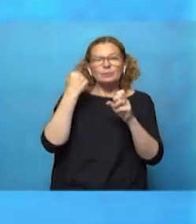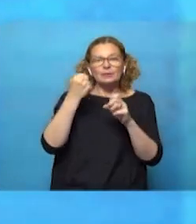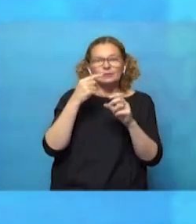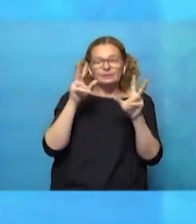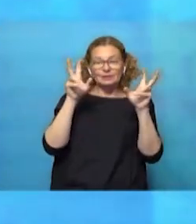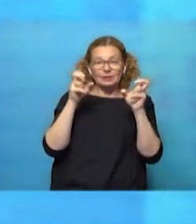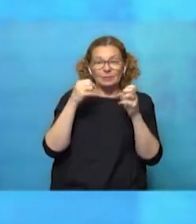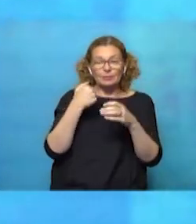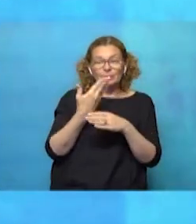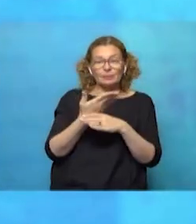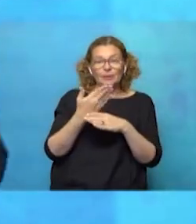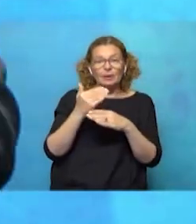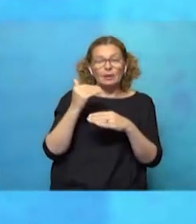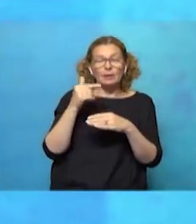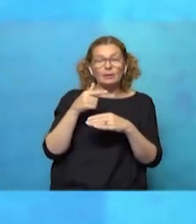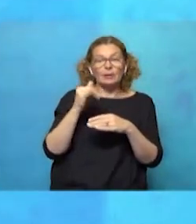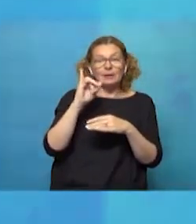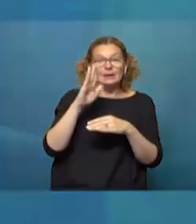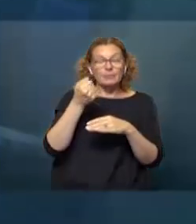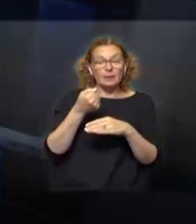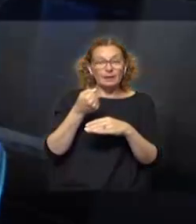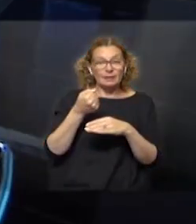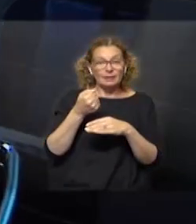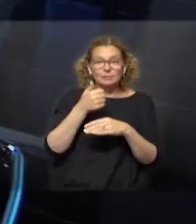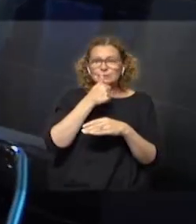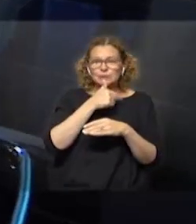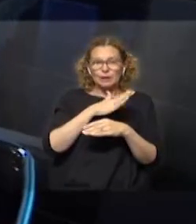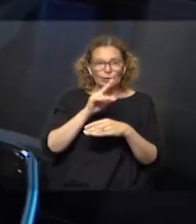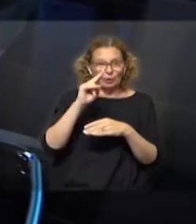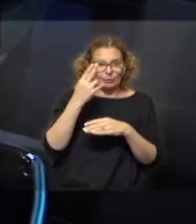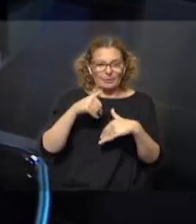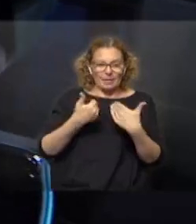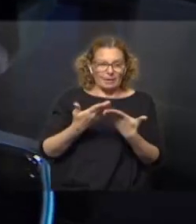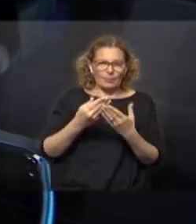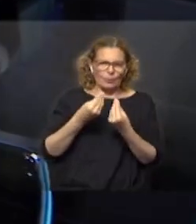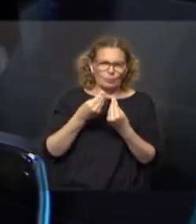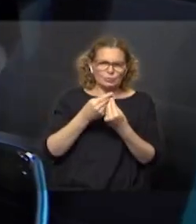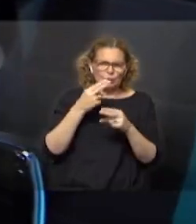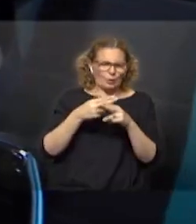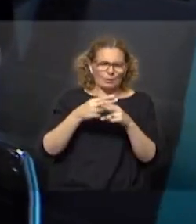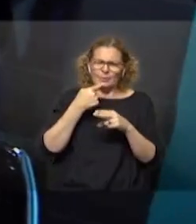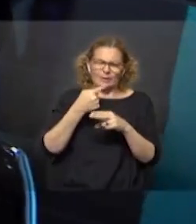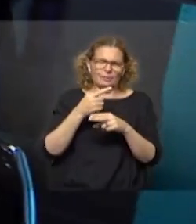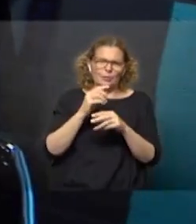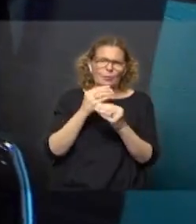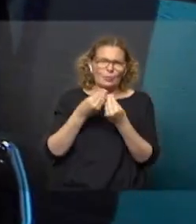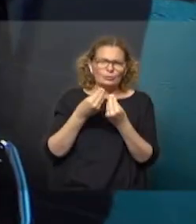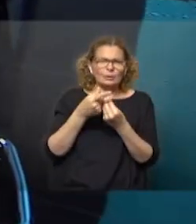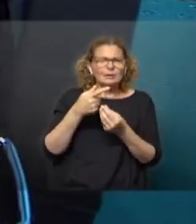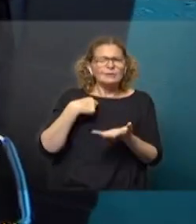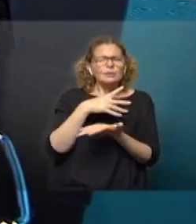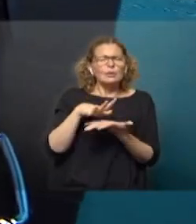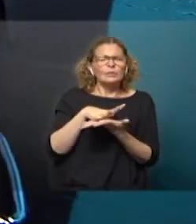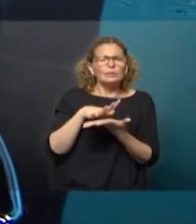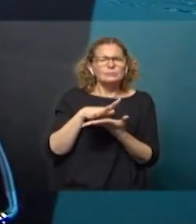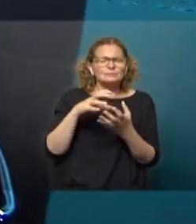que es la formación docente el ipa ha dado grandes historiadores al Uruguay Podría empezar a nombrar pero son un montón Cómo estás viendo esa situación